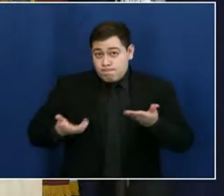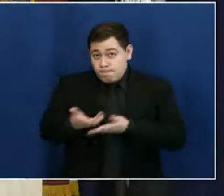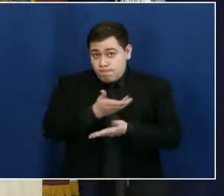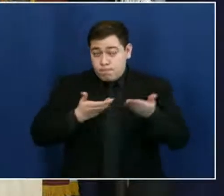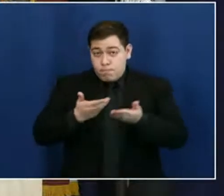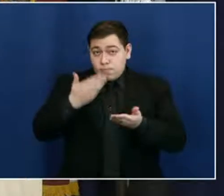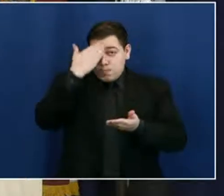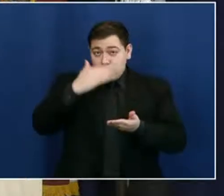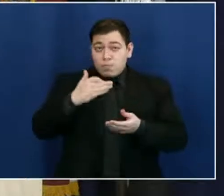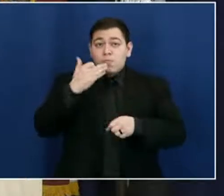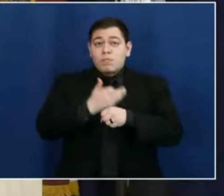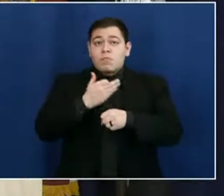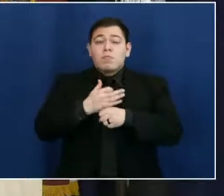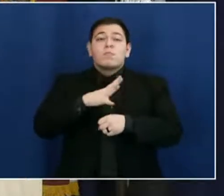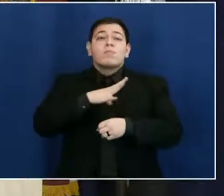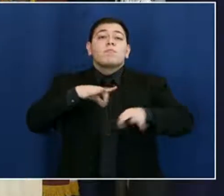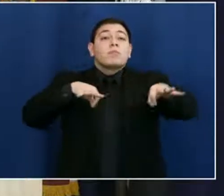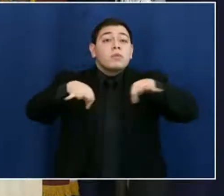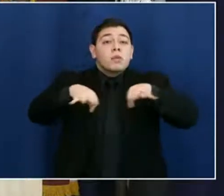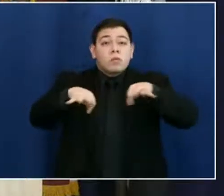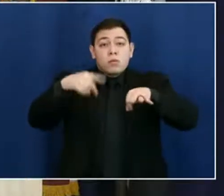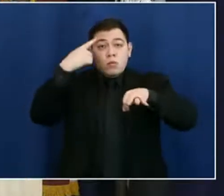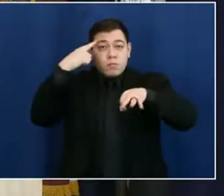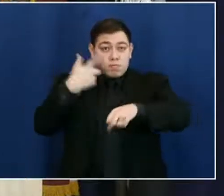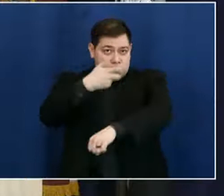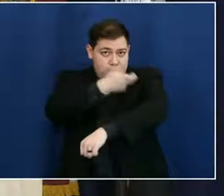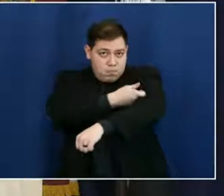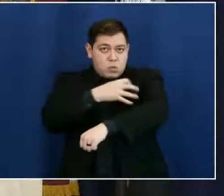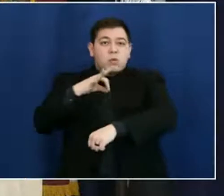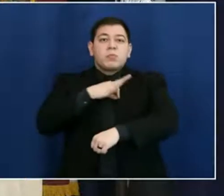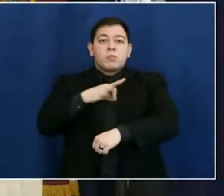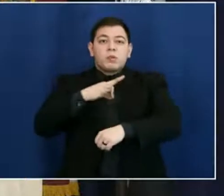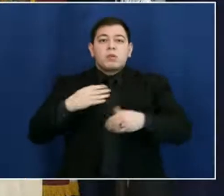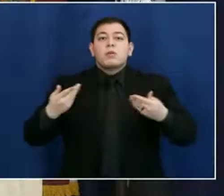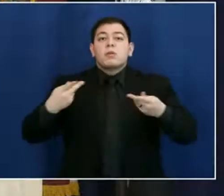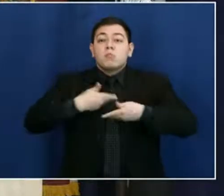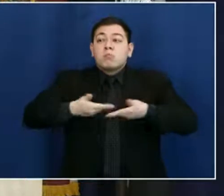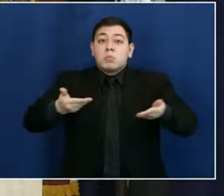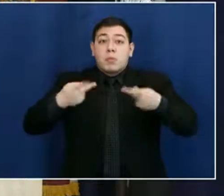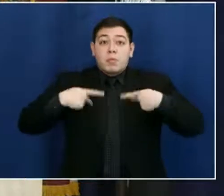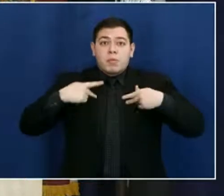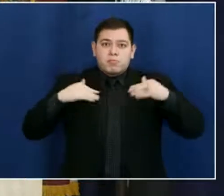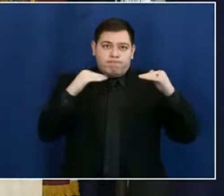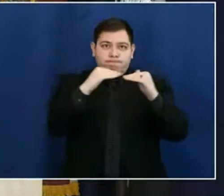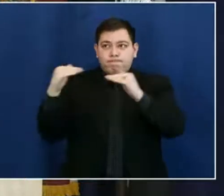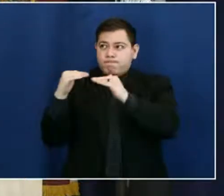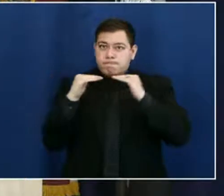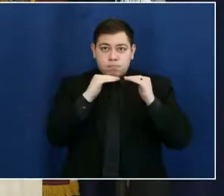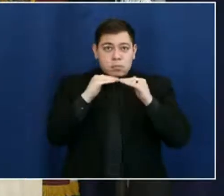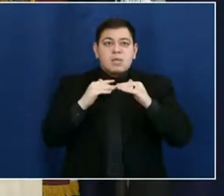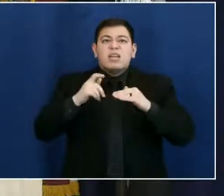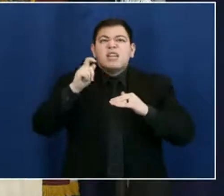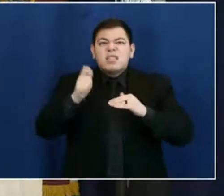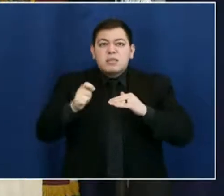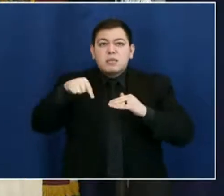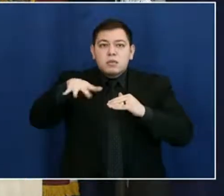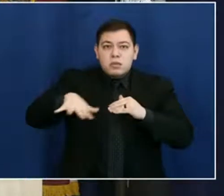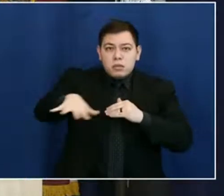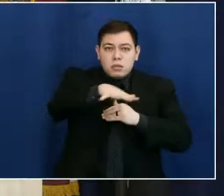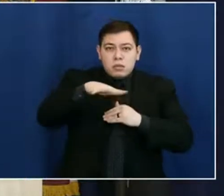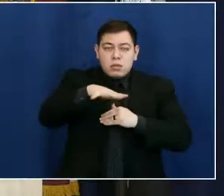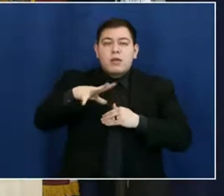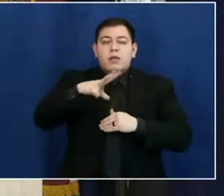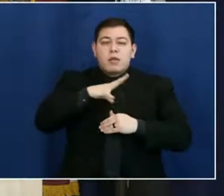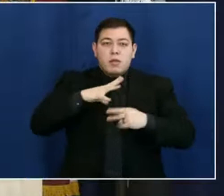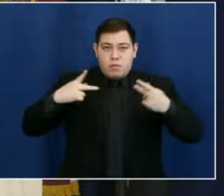que la distribución de vacunas se esté realizando de manera equitativa. El condado sigue desarrollando una infraestructura que da prioridad a